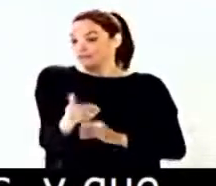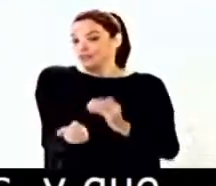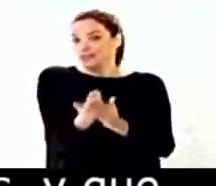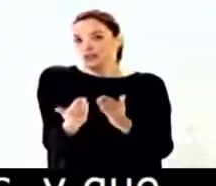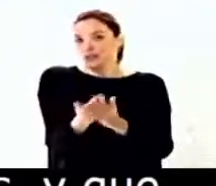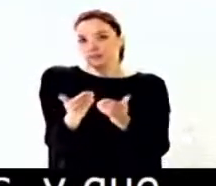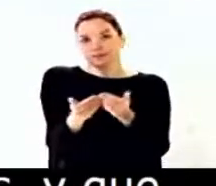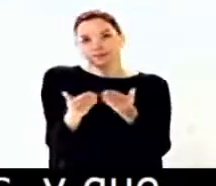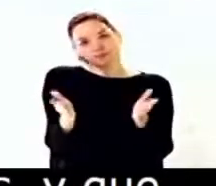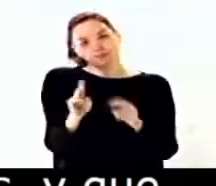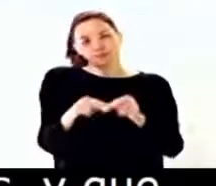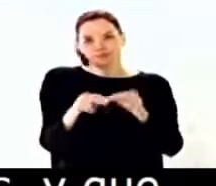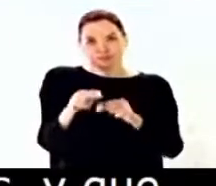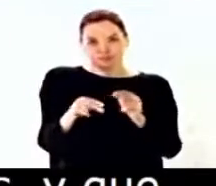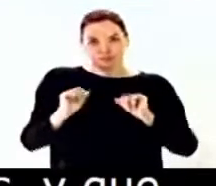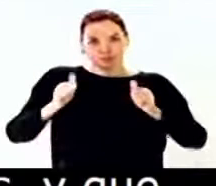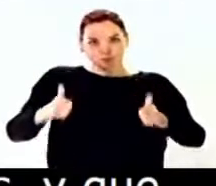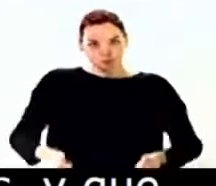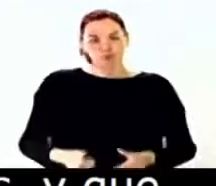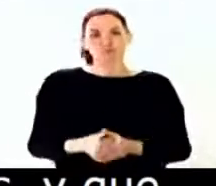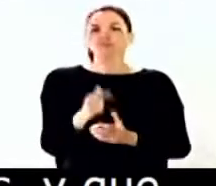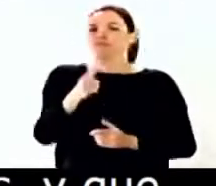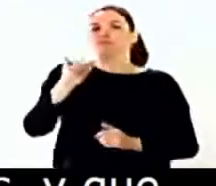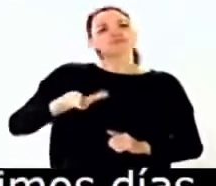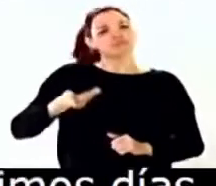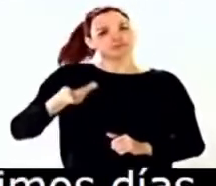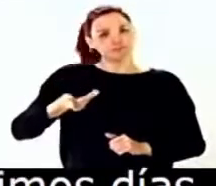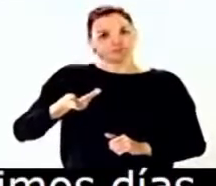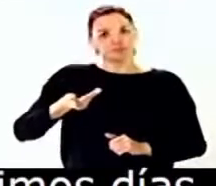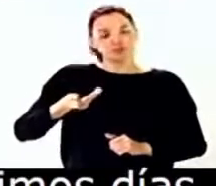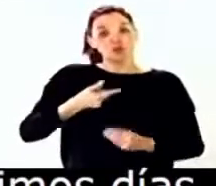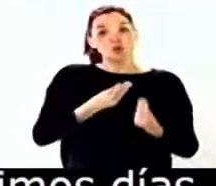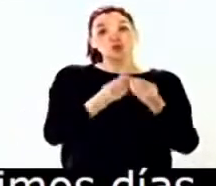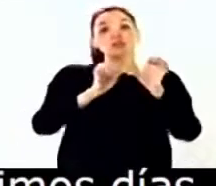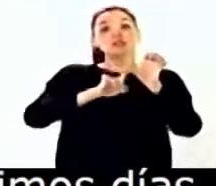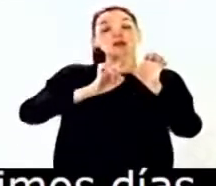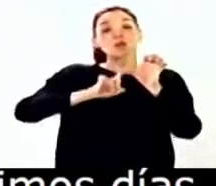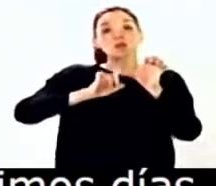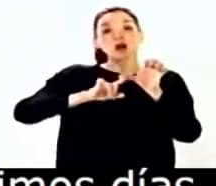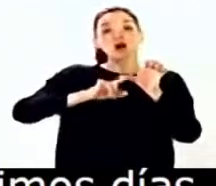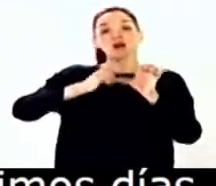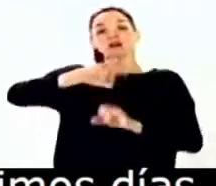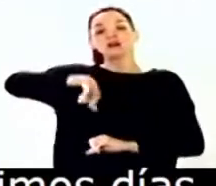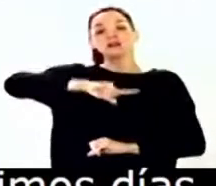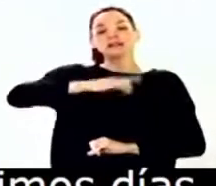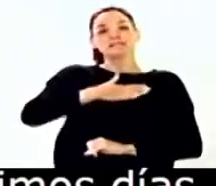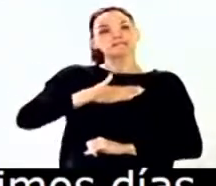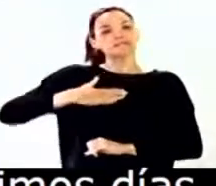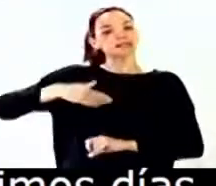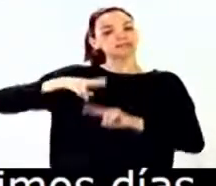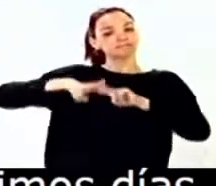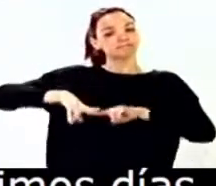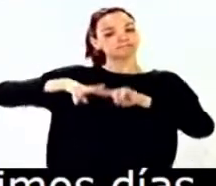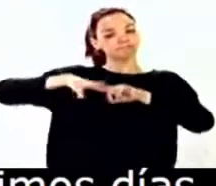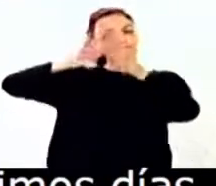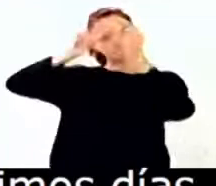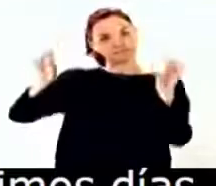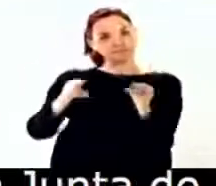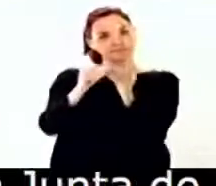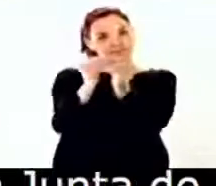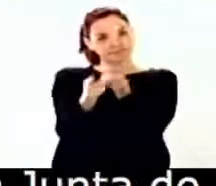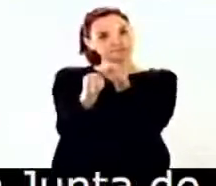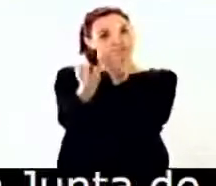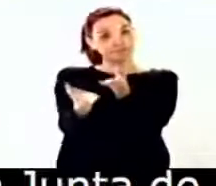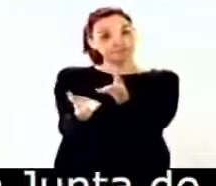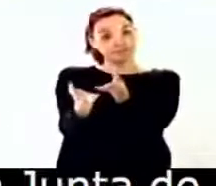días. Y yo creo que esto es lo importante y desde la Junta de Extremadura esto es lo que queremos valorar. Y es que esta